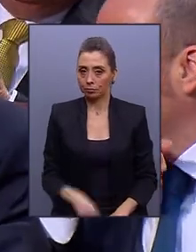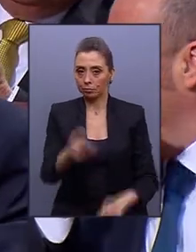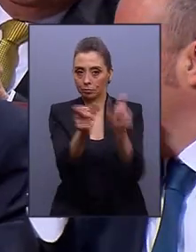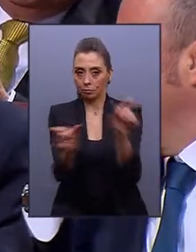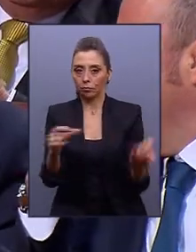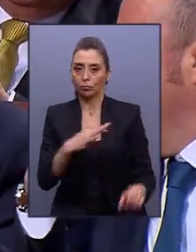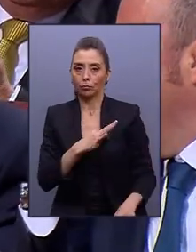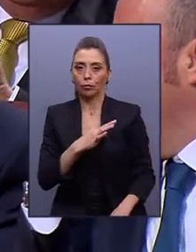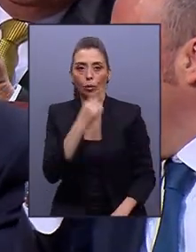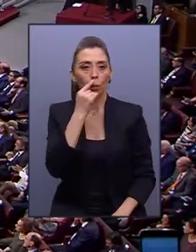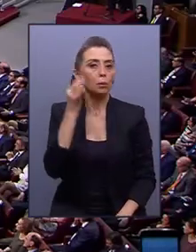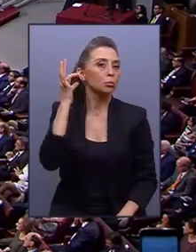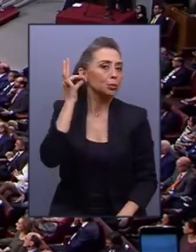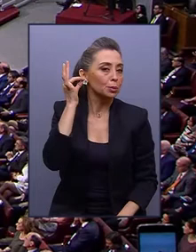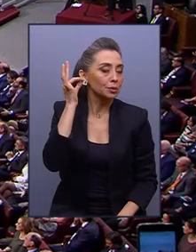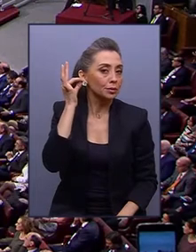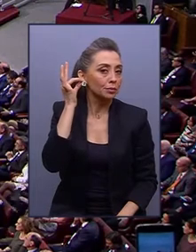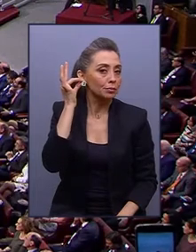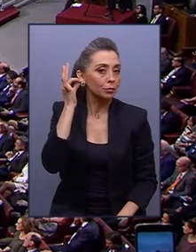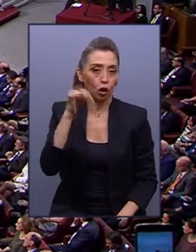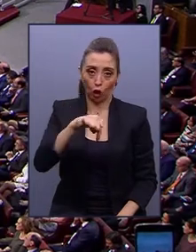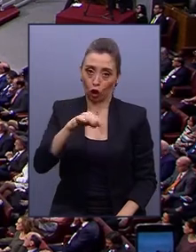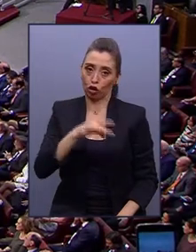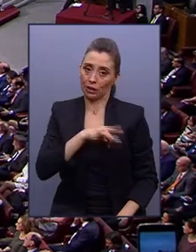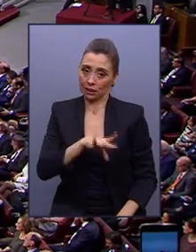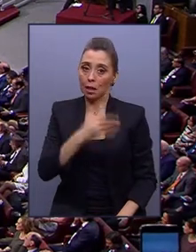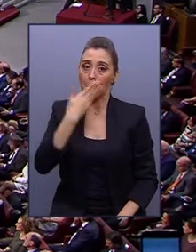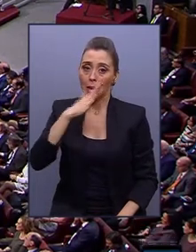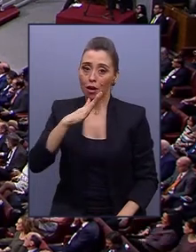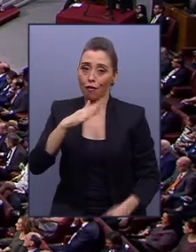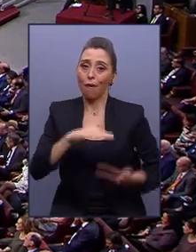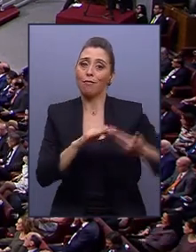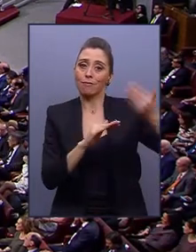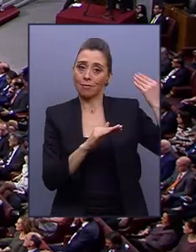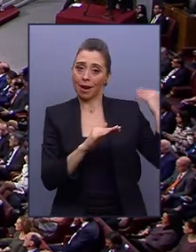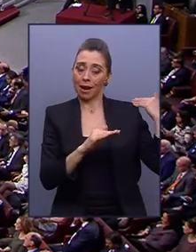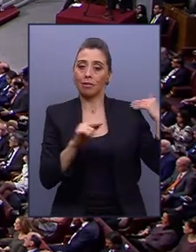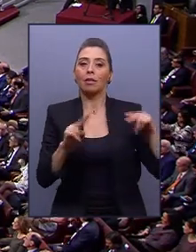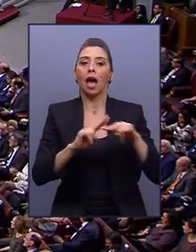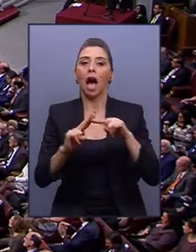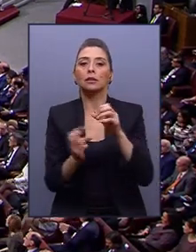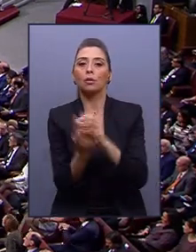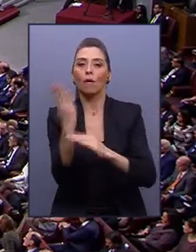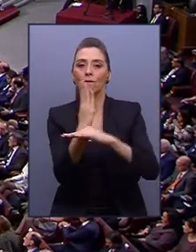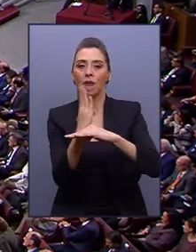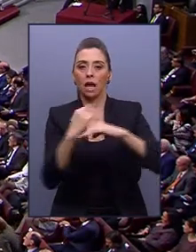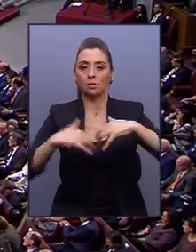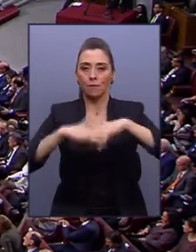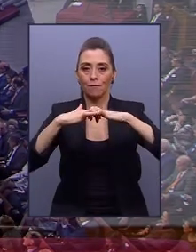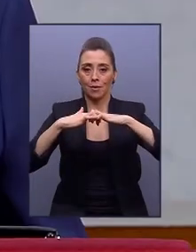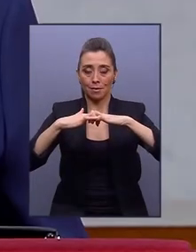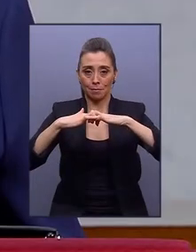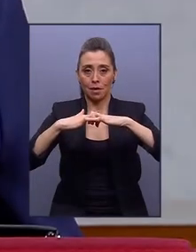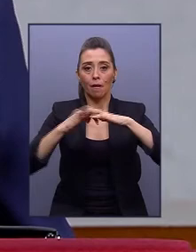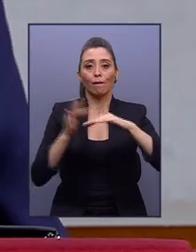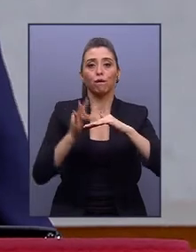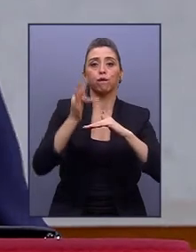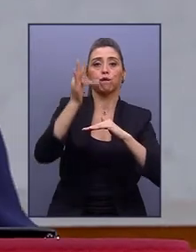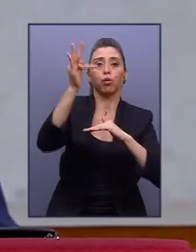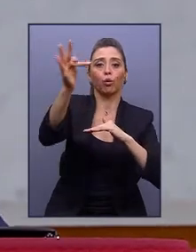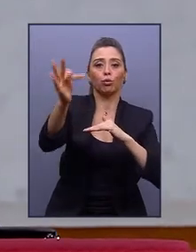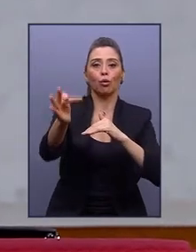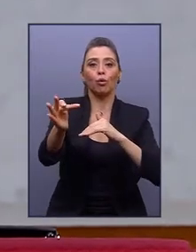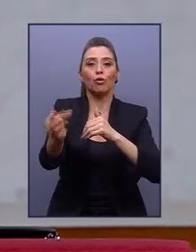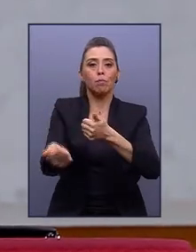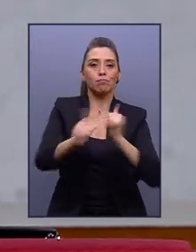Conciudadanos y conciudadanas. Hoy Chile es mejor que ayer porque estamos construyendo bases nuevas y sólidas para que el mañana supere